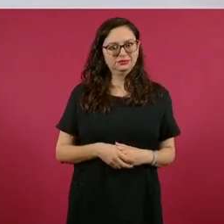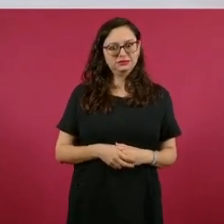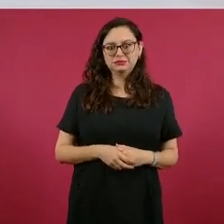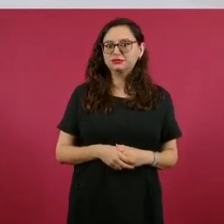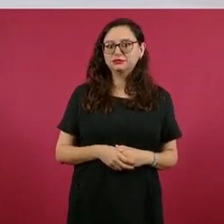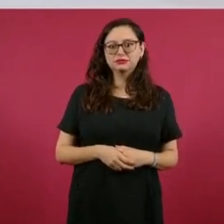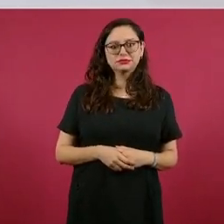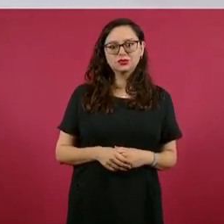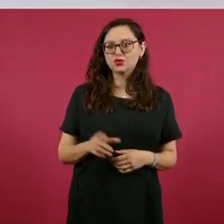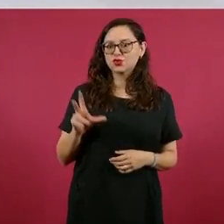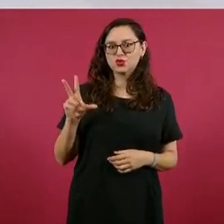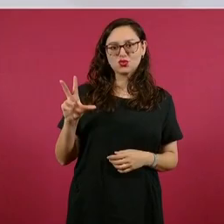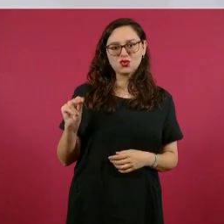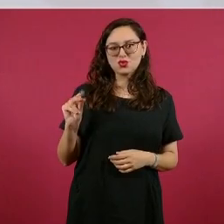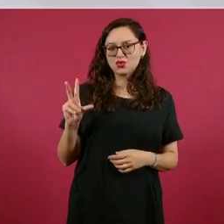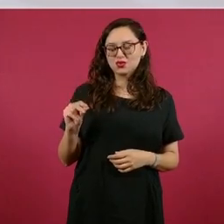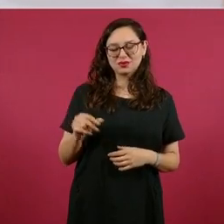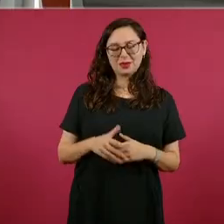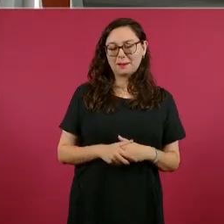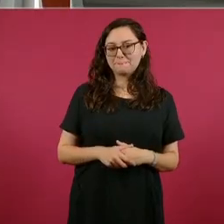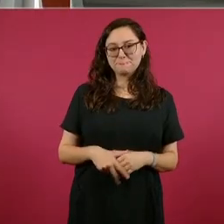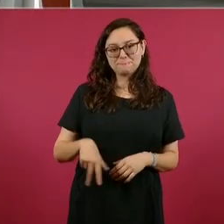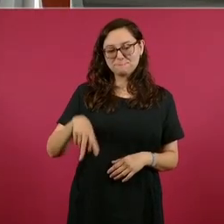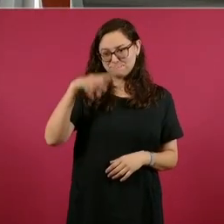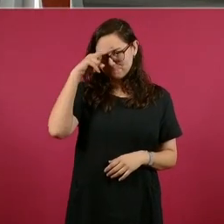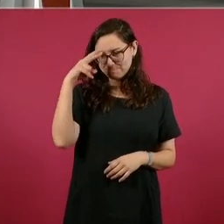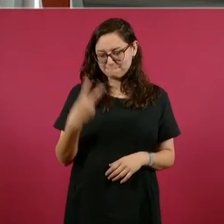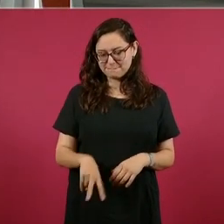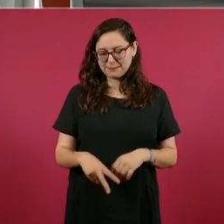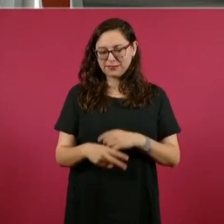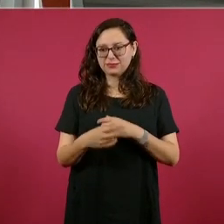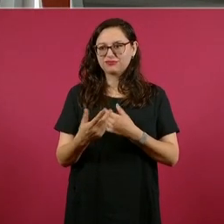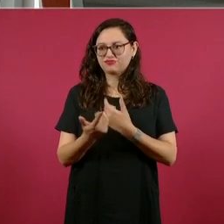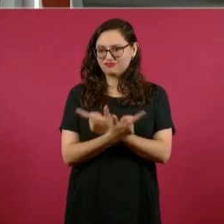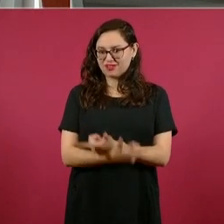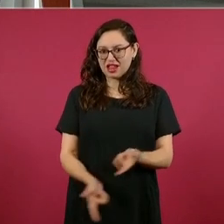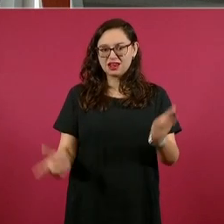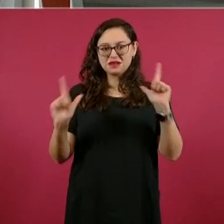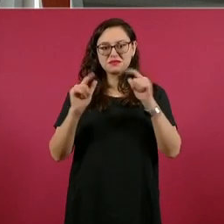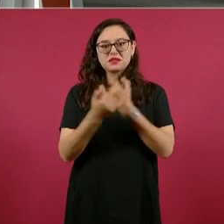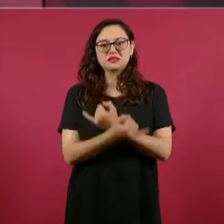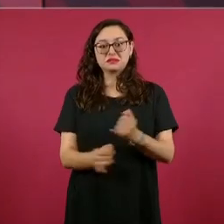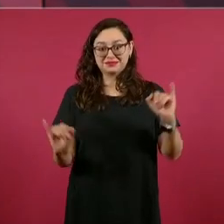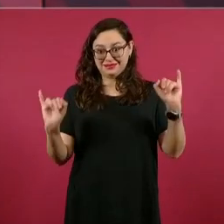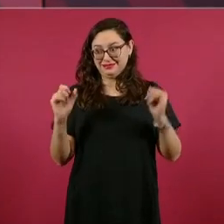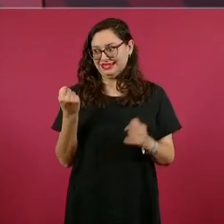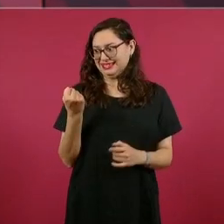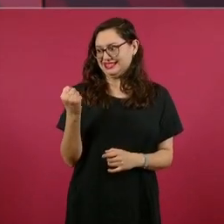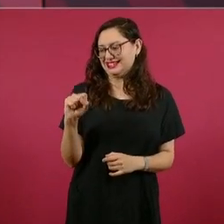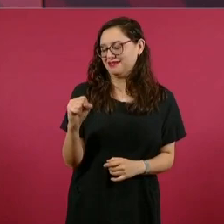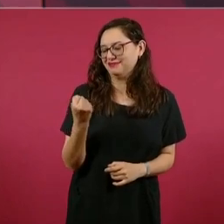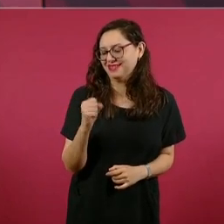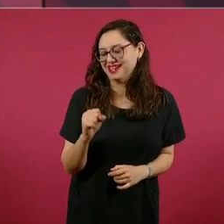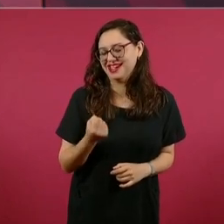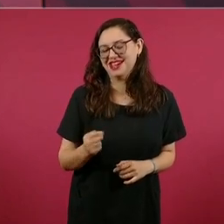afortunadamente el pueblo de México quiere ser un pueblo libre, independiente. Ahorita estamos en septiembre,